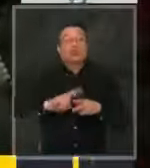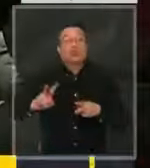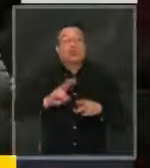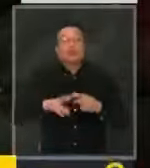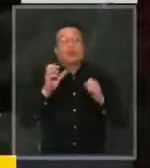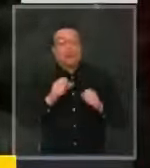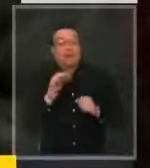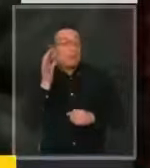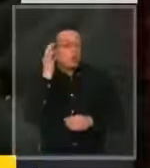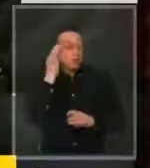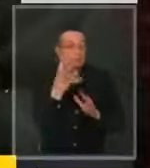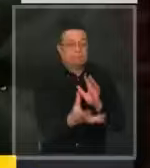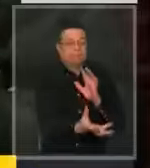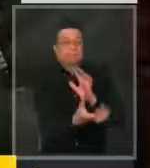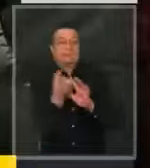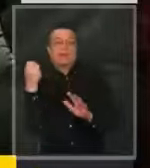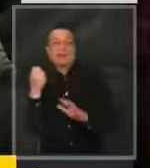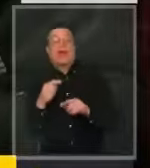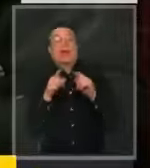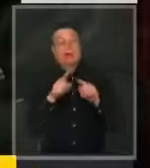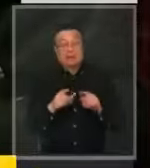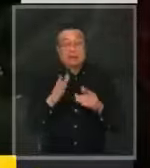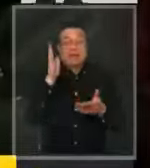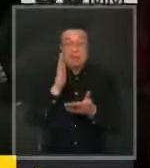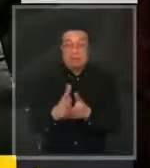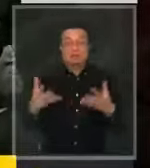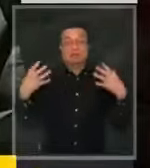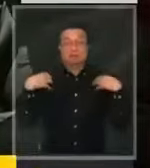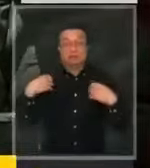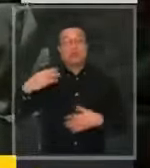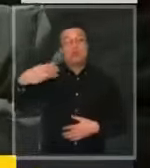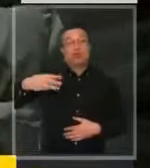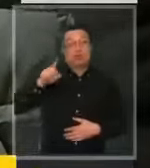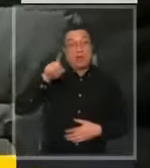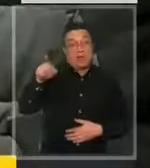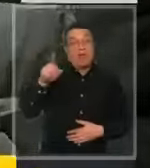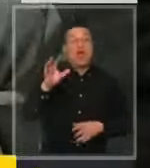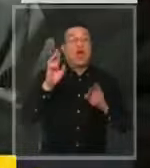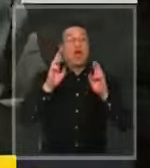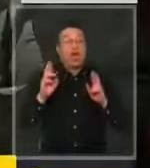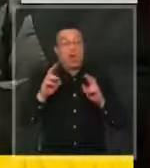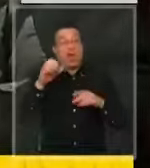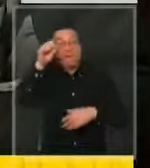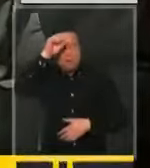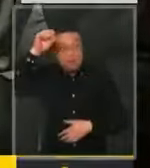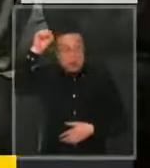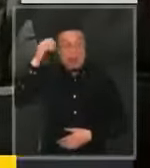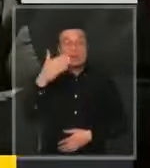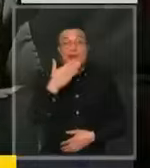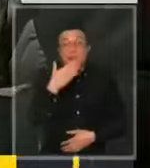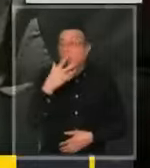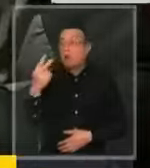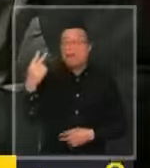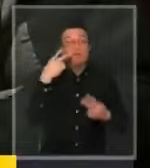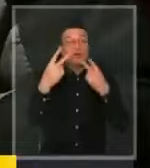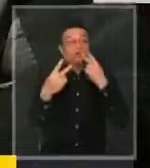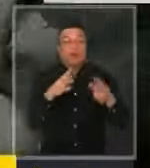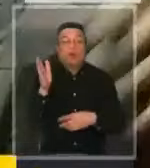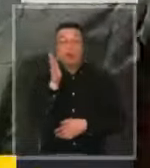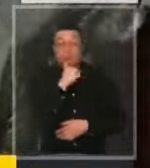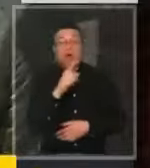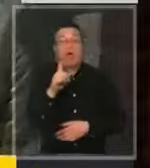sacar a esta mujer y eso es lo que se tiene que preocupar la municipalidad. Y ojalá que también esté escuchando personal de bomberos porque no hemos visto por acá por el lugar. Hay personal